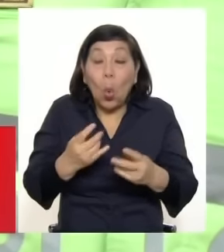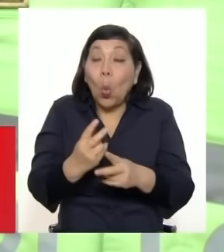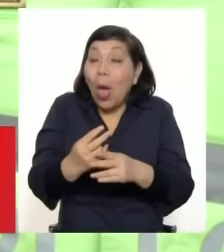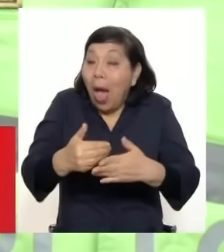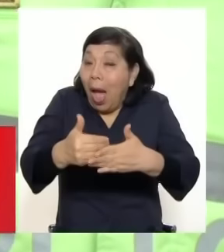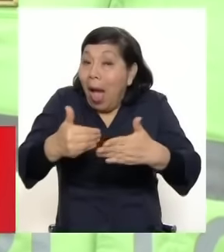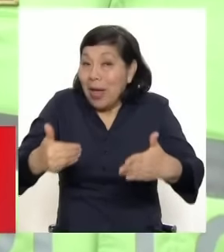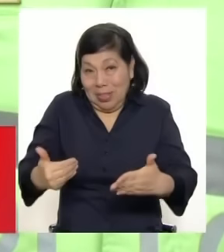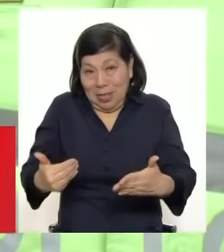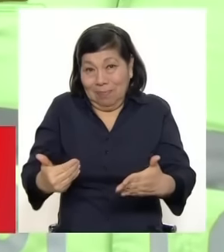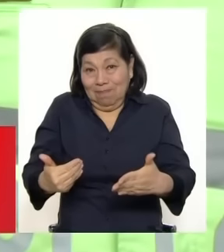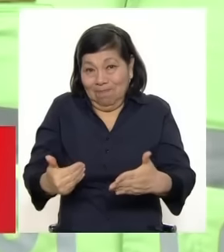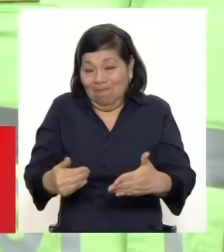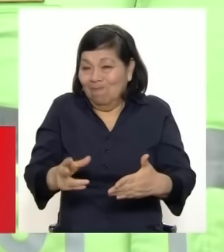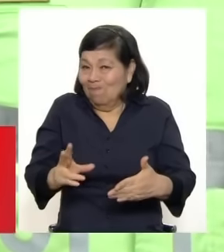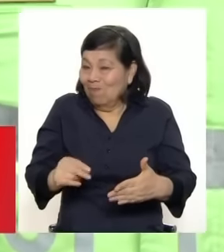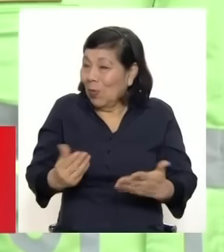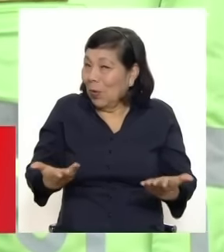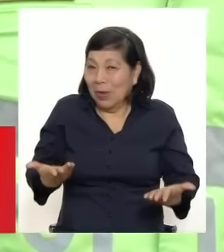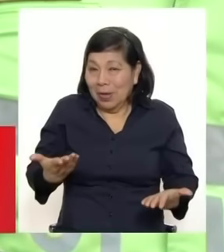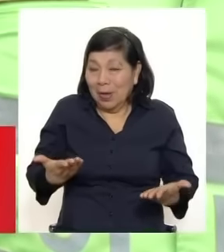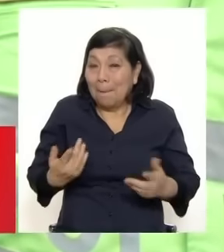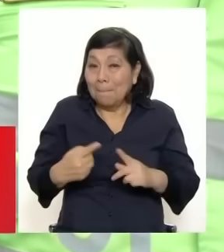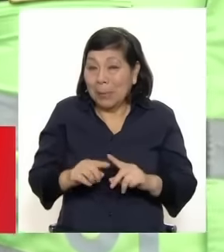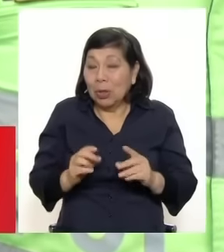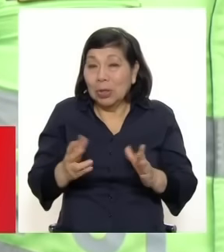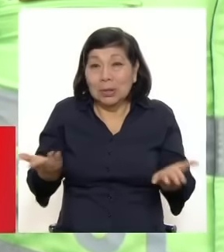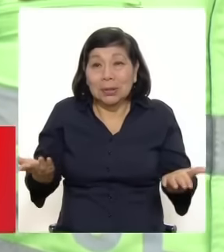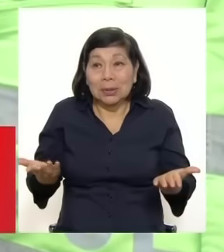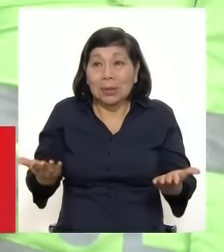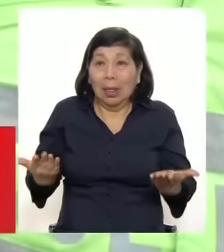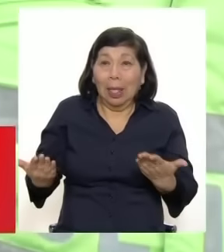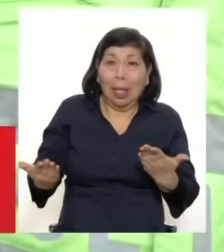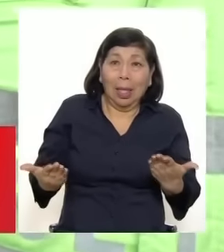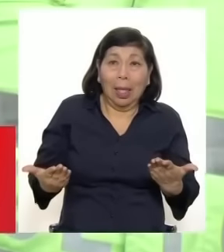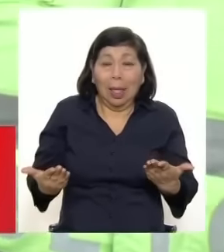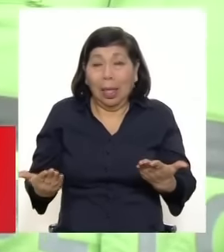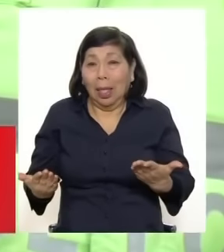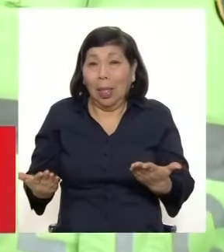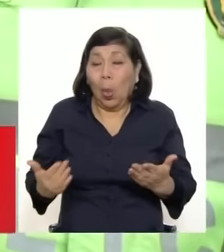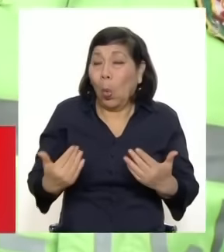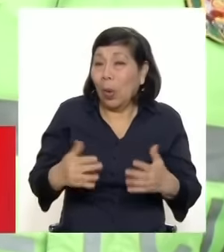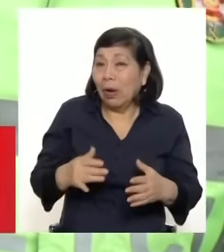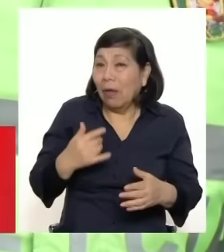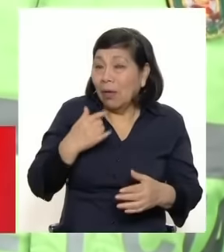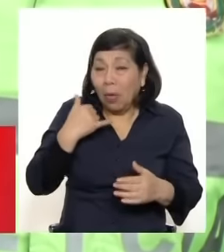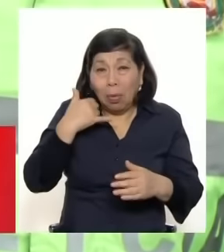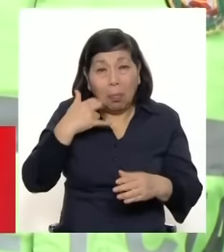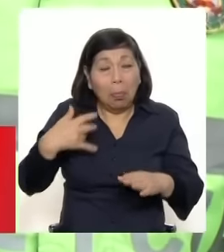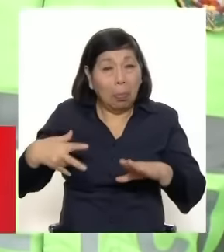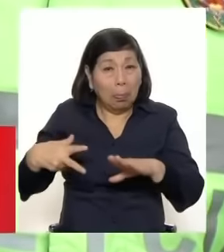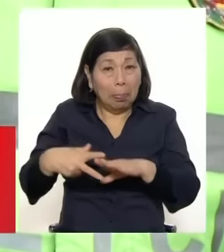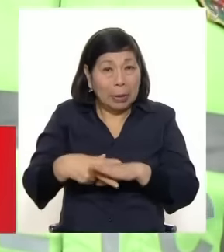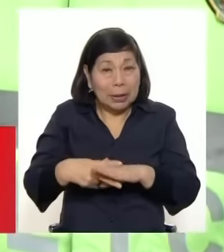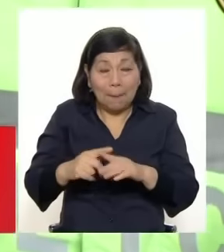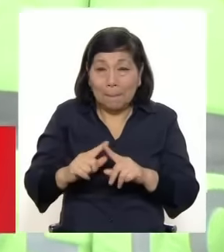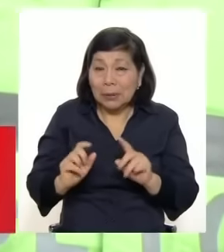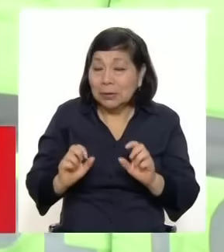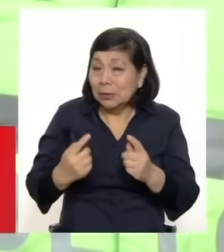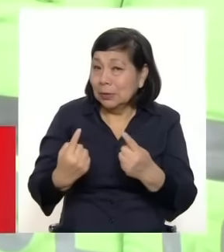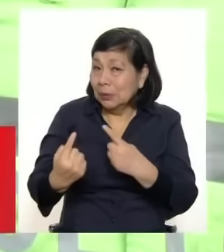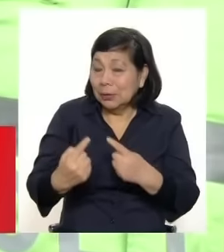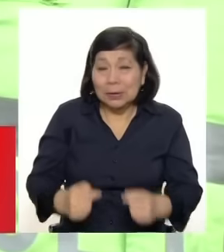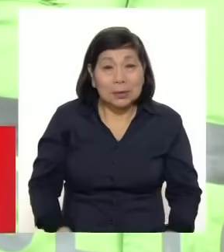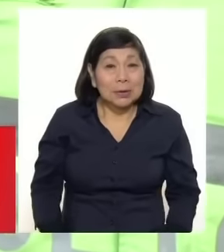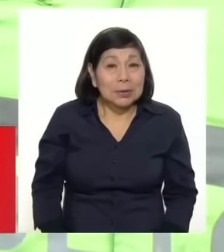preventiva. No solamente entendemos que al haber recortado y estamos en todas las intenciones de cortar cualquier comunicación del interior al exterior o